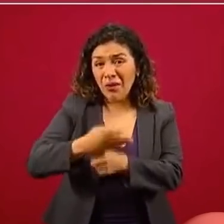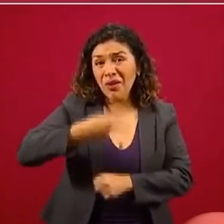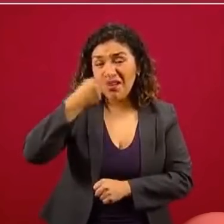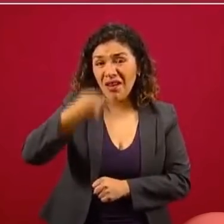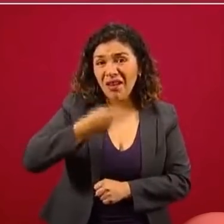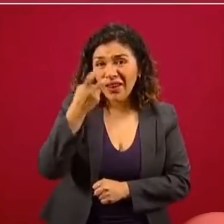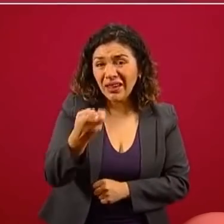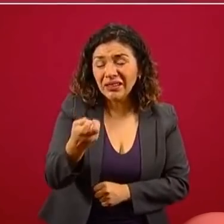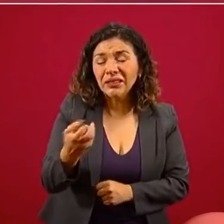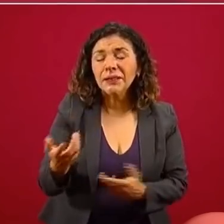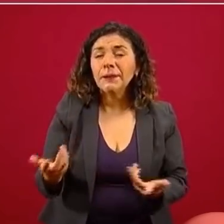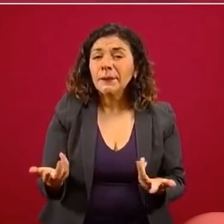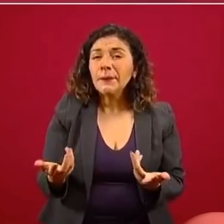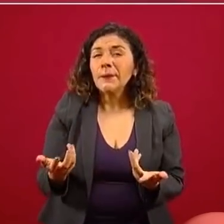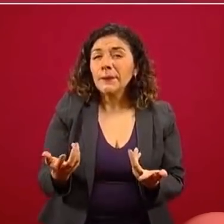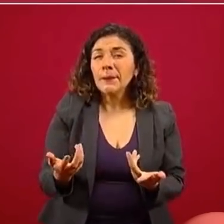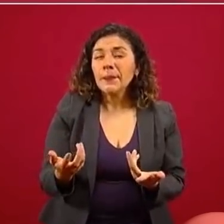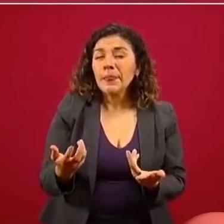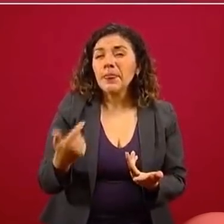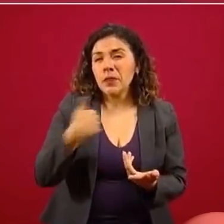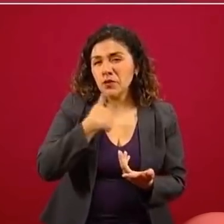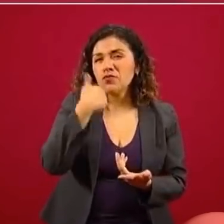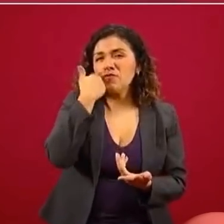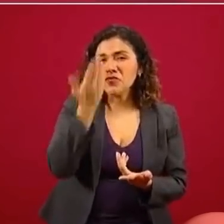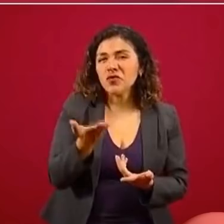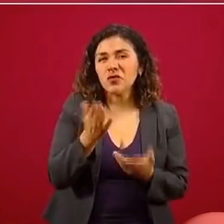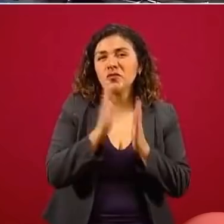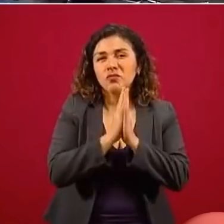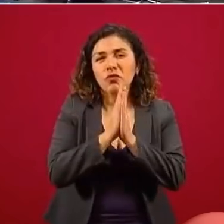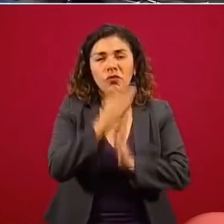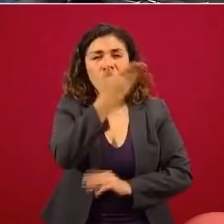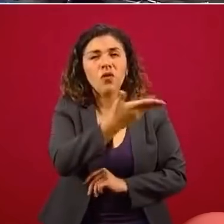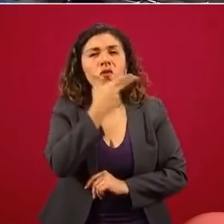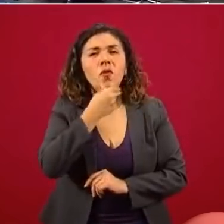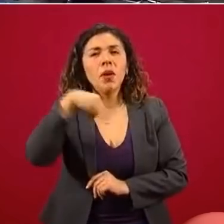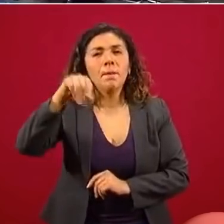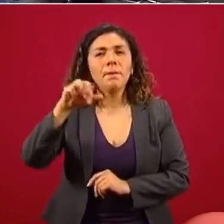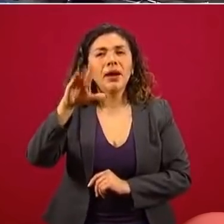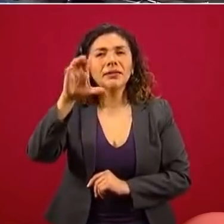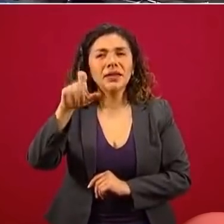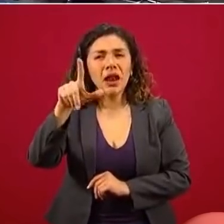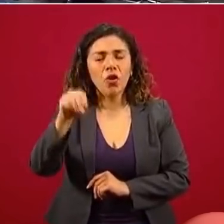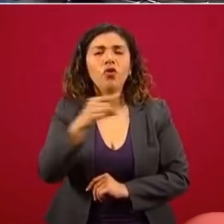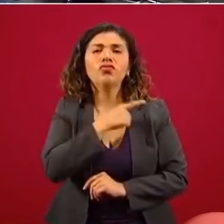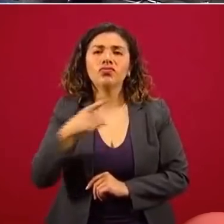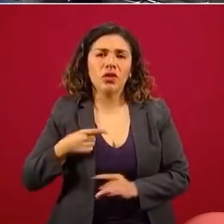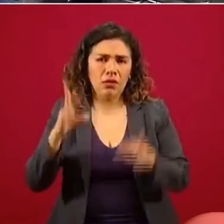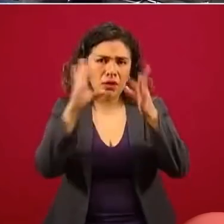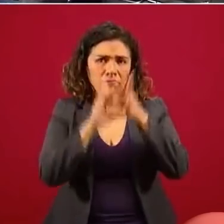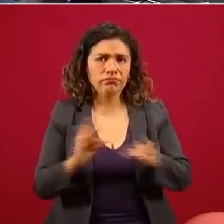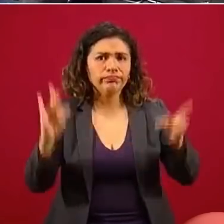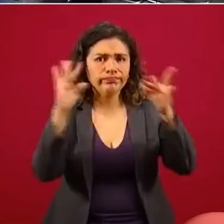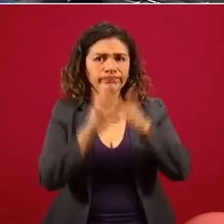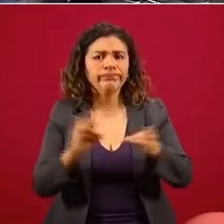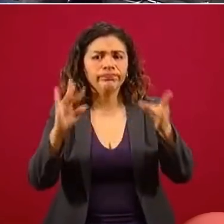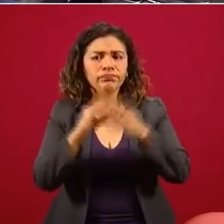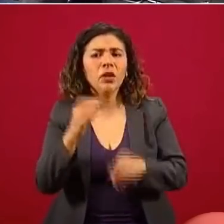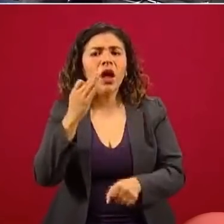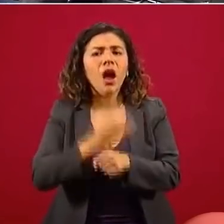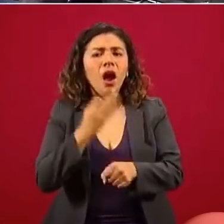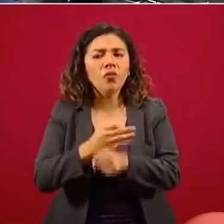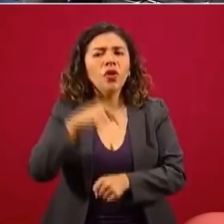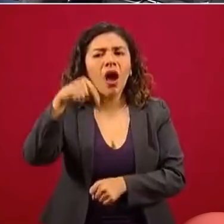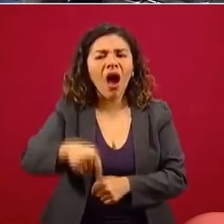planteando, en particular, me gustaría que Marcelo explicara qué se